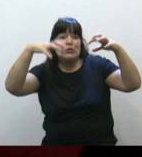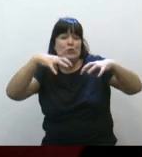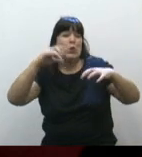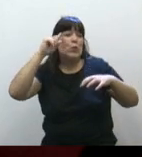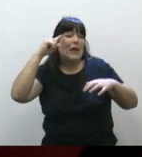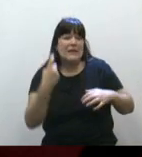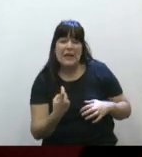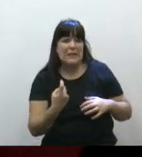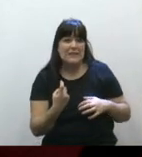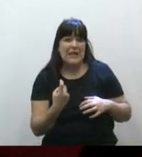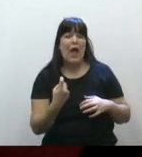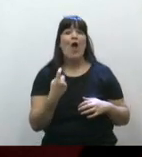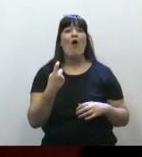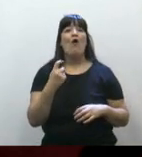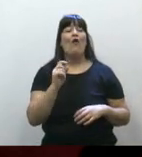lluvia